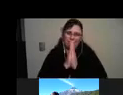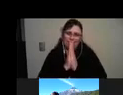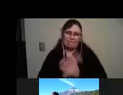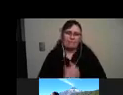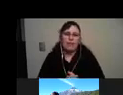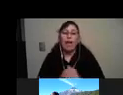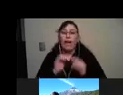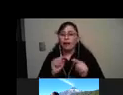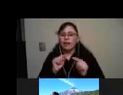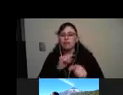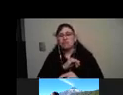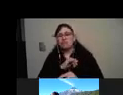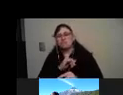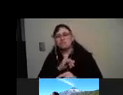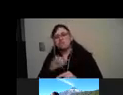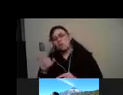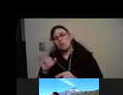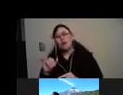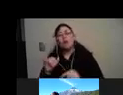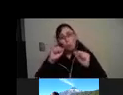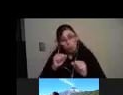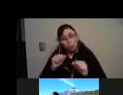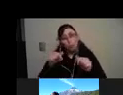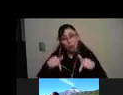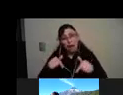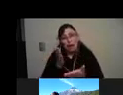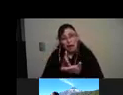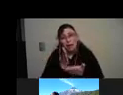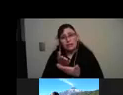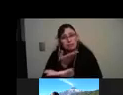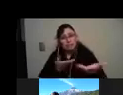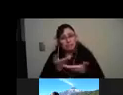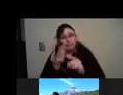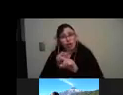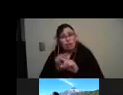Y en algún momento, si usted así quiere, puede comentarlo en conjunto.